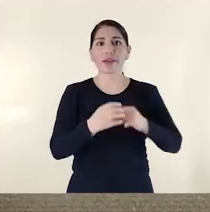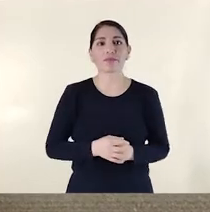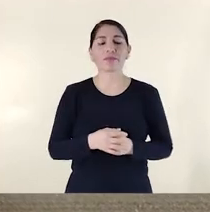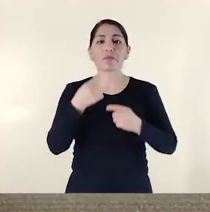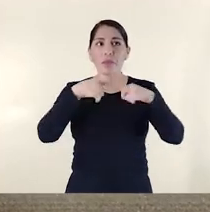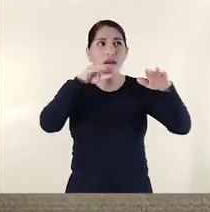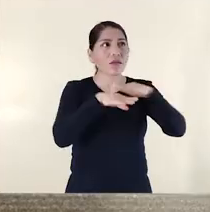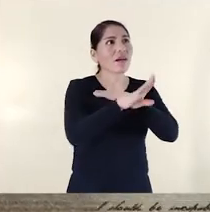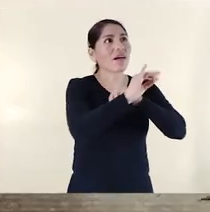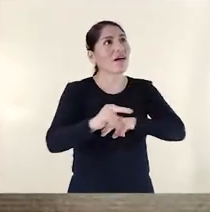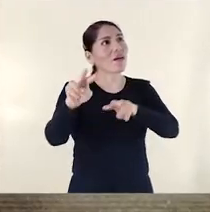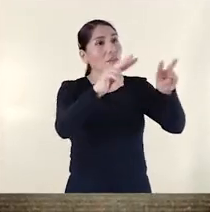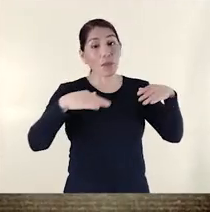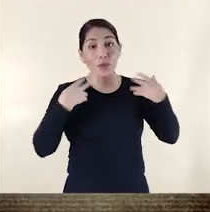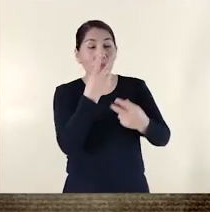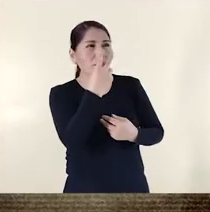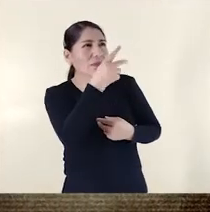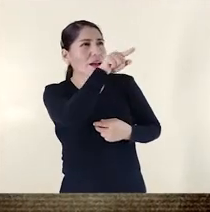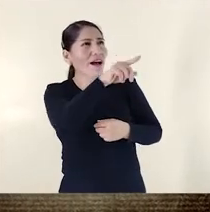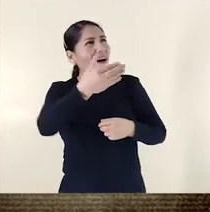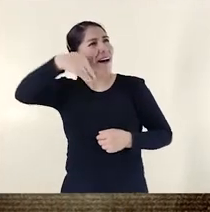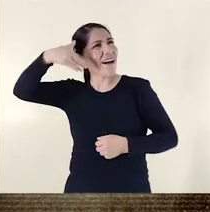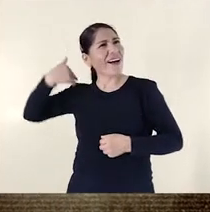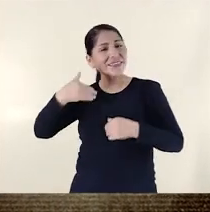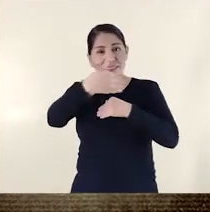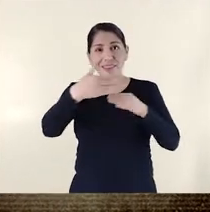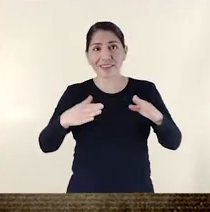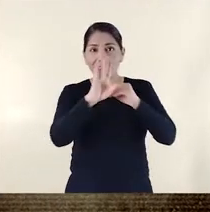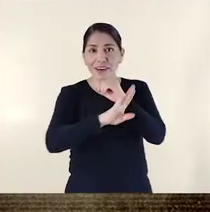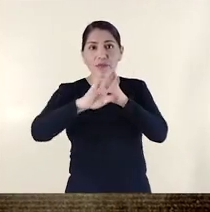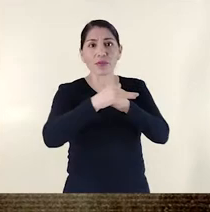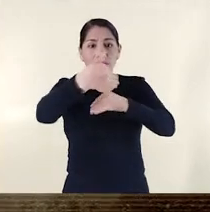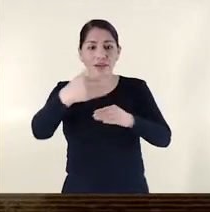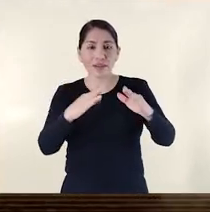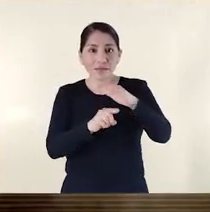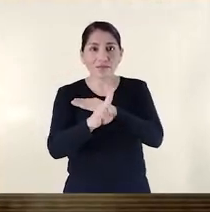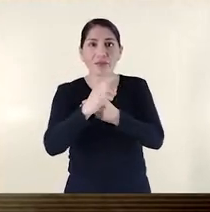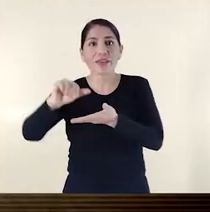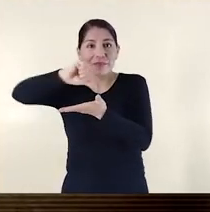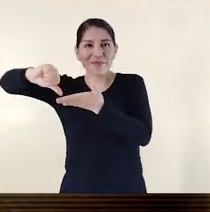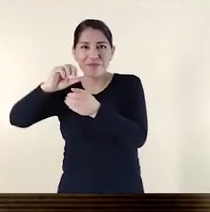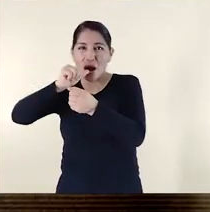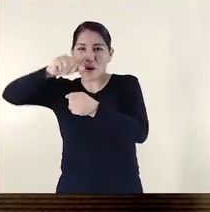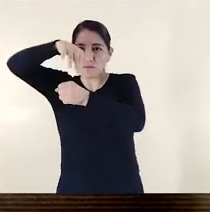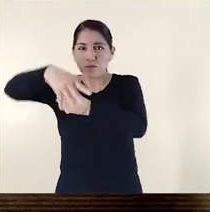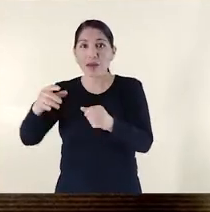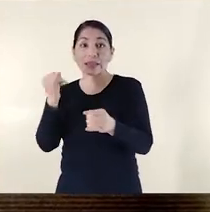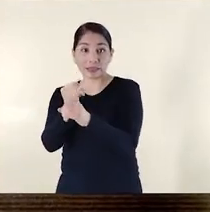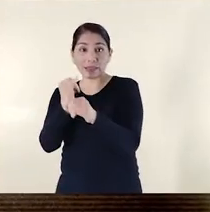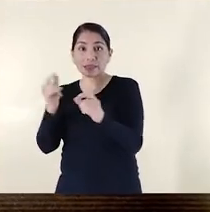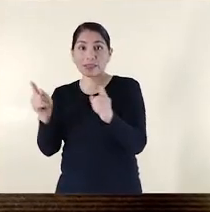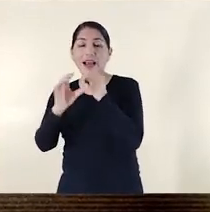al interior aún podemos ver el reflejo de ese viejo refugio con claustro y pileta central y capilla del Cristo Pobre, que ha